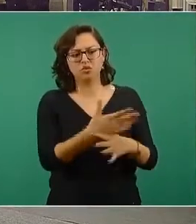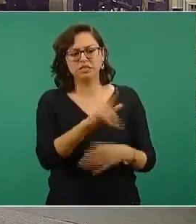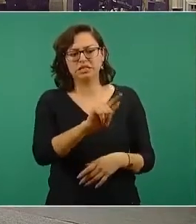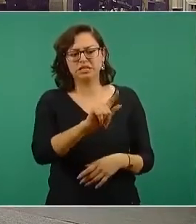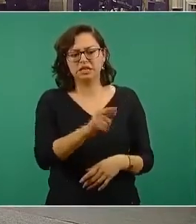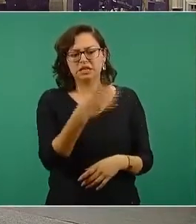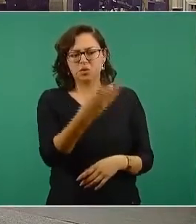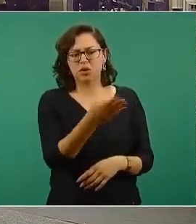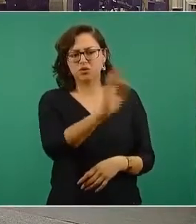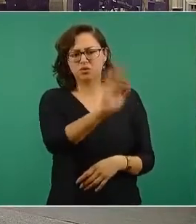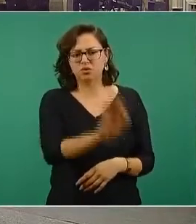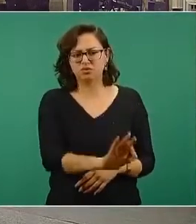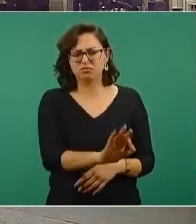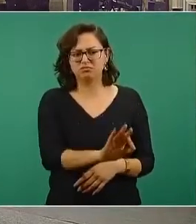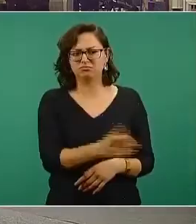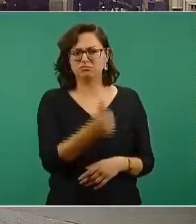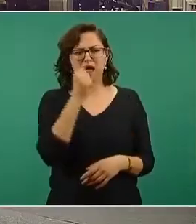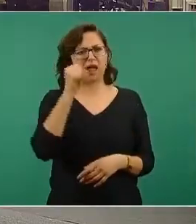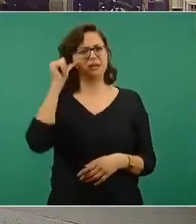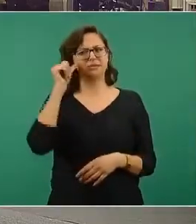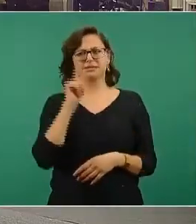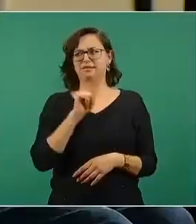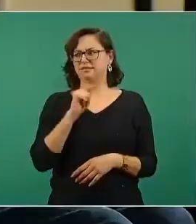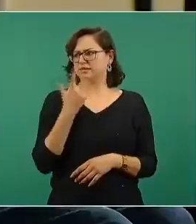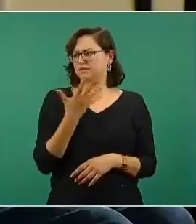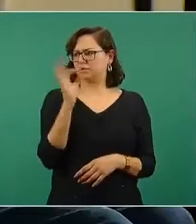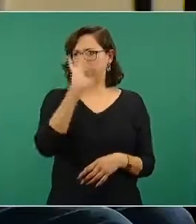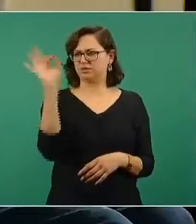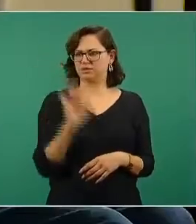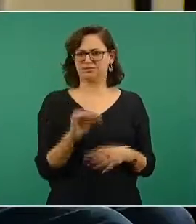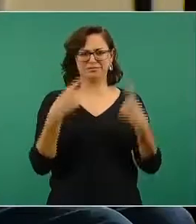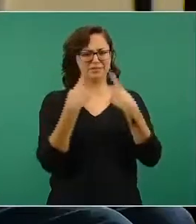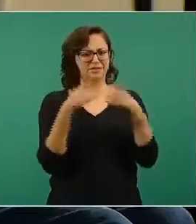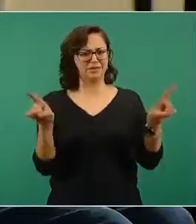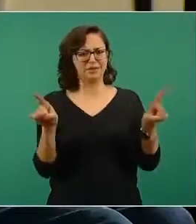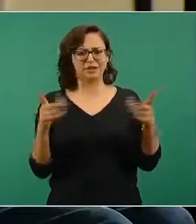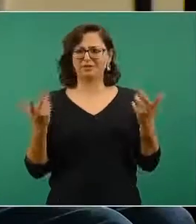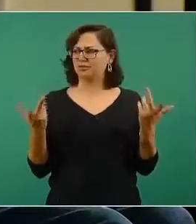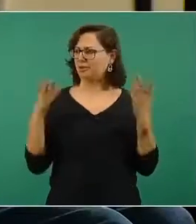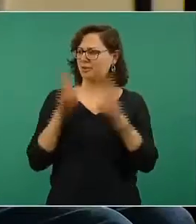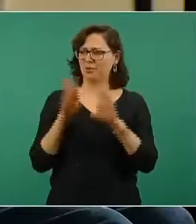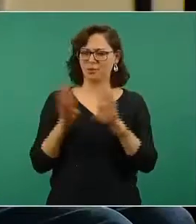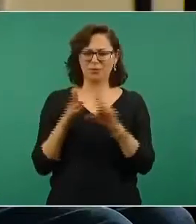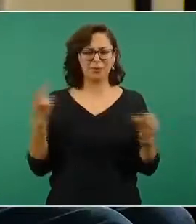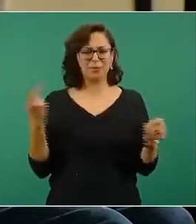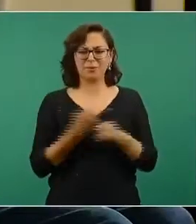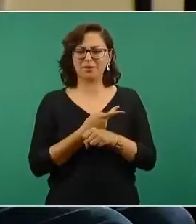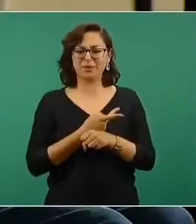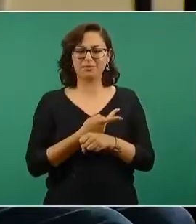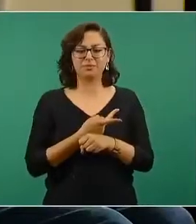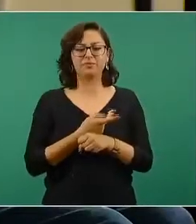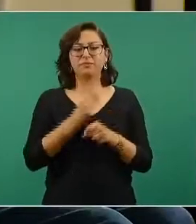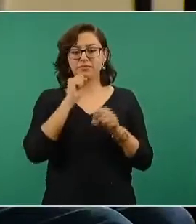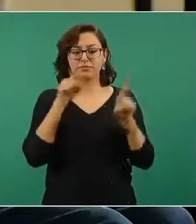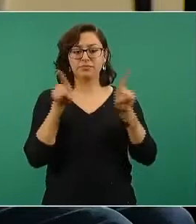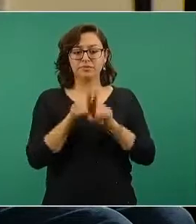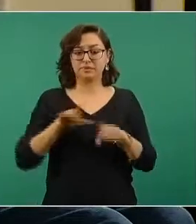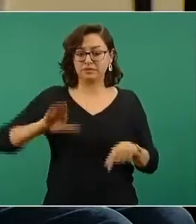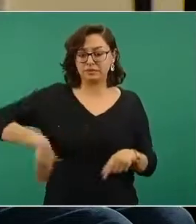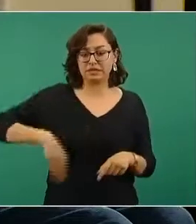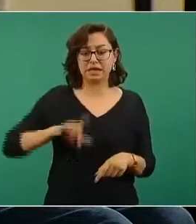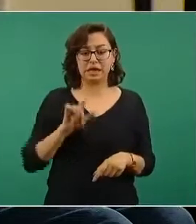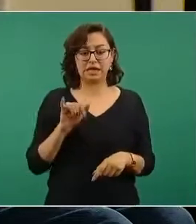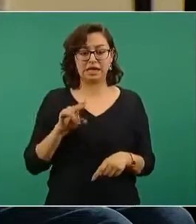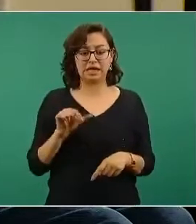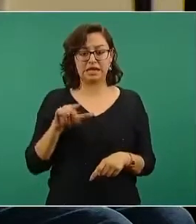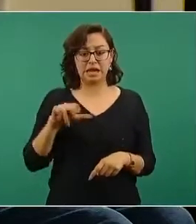saber por qué bajó. Y sobre la misma línea, ¿no? Y un poco sobre la línea de lo que preguntaba Liliana, de cuándo se